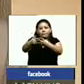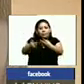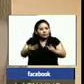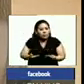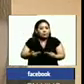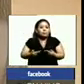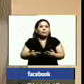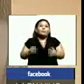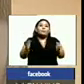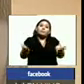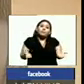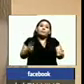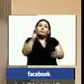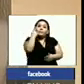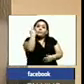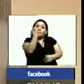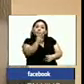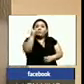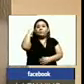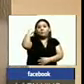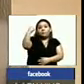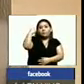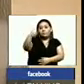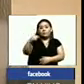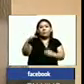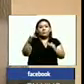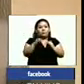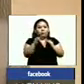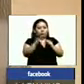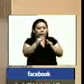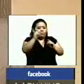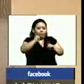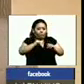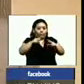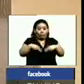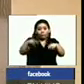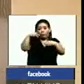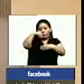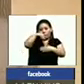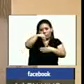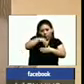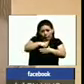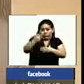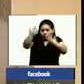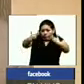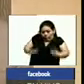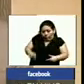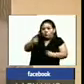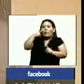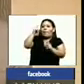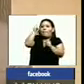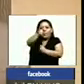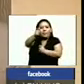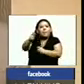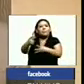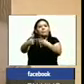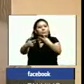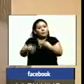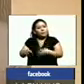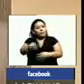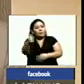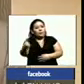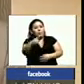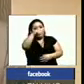y ahí es importante también la robustez moral que pueda tener para exigir el cumplimiento de esos derechos a los otros